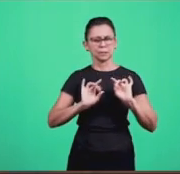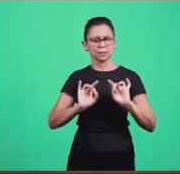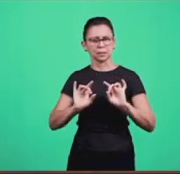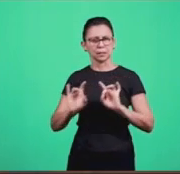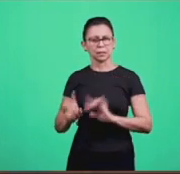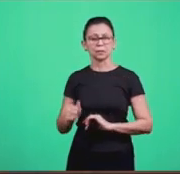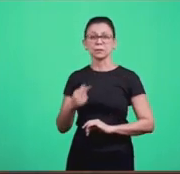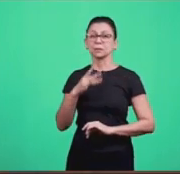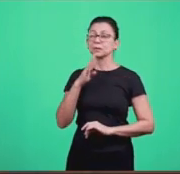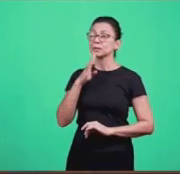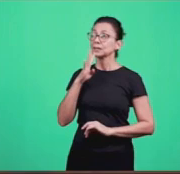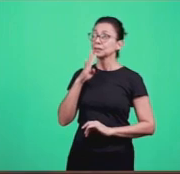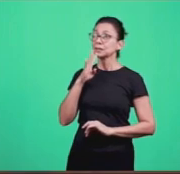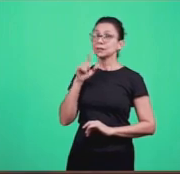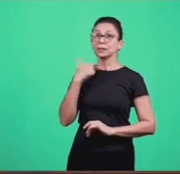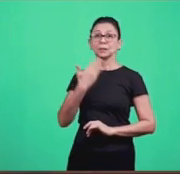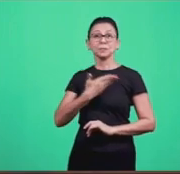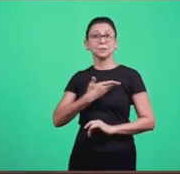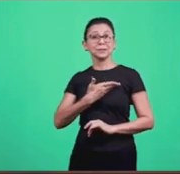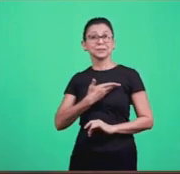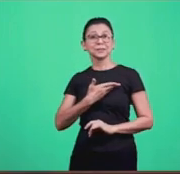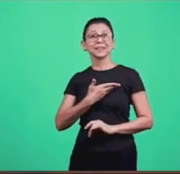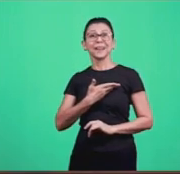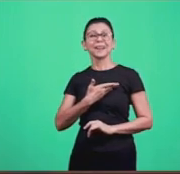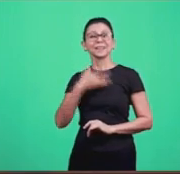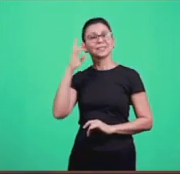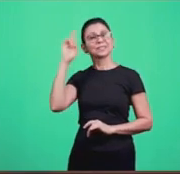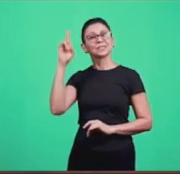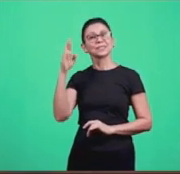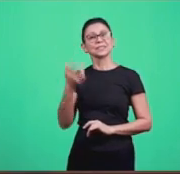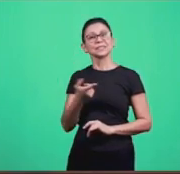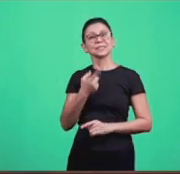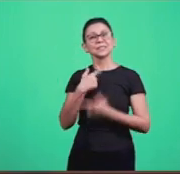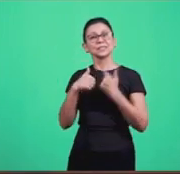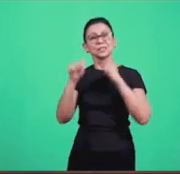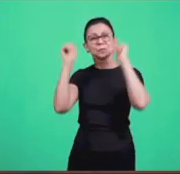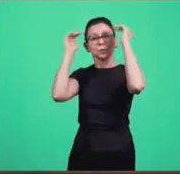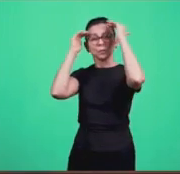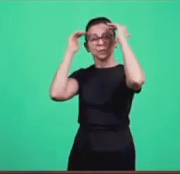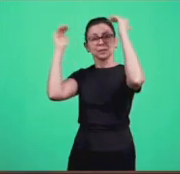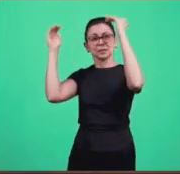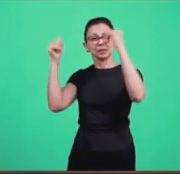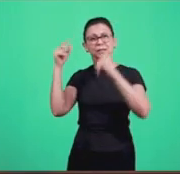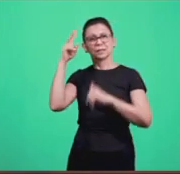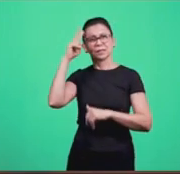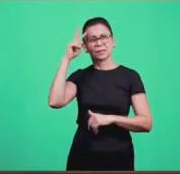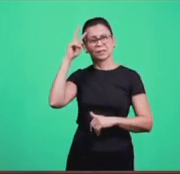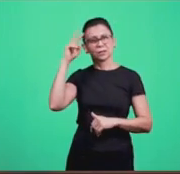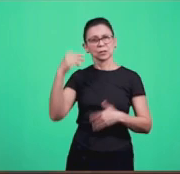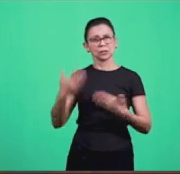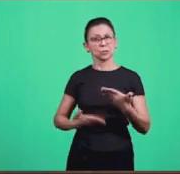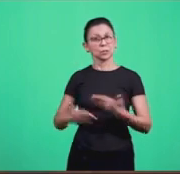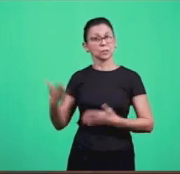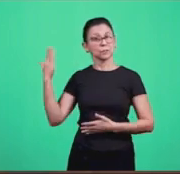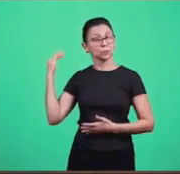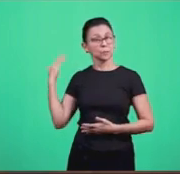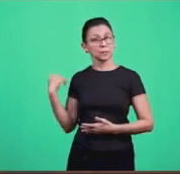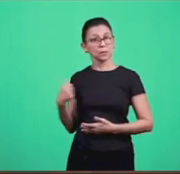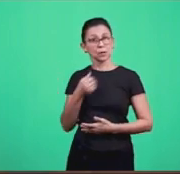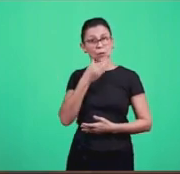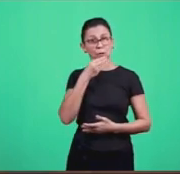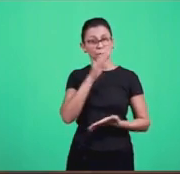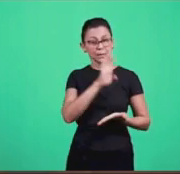y sabemos que Él tiene lo mejor para nosotros. Conocemos al Señor, somos amigos del Señor y queremos hacer su